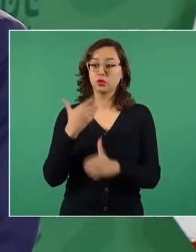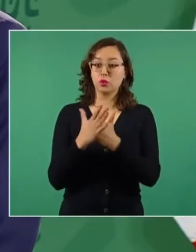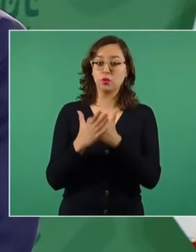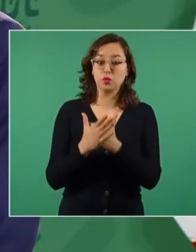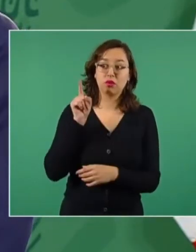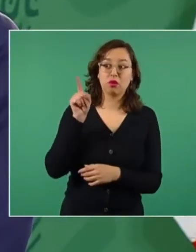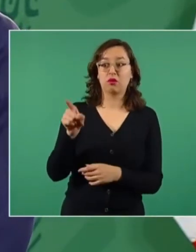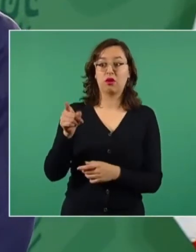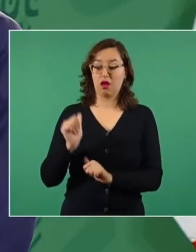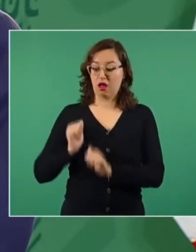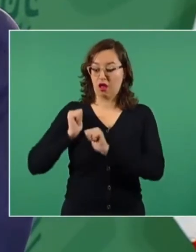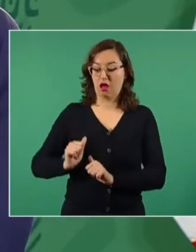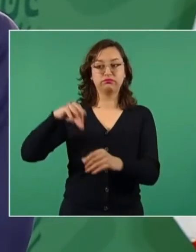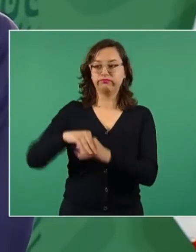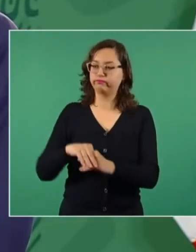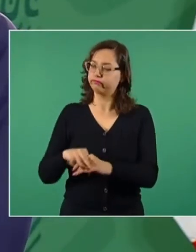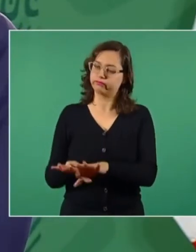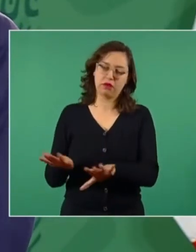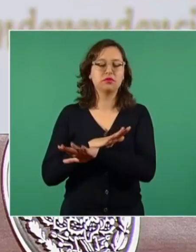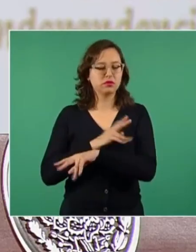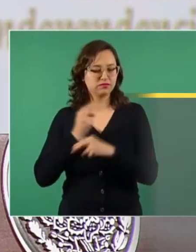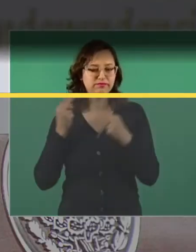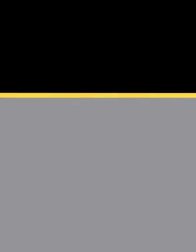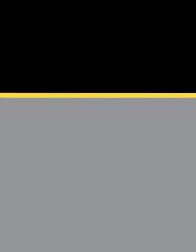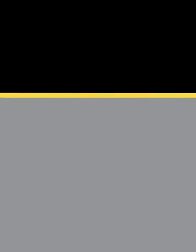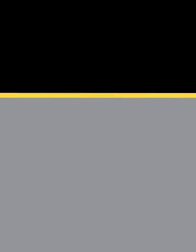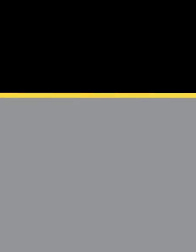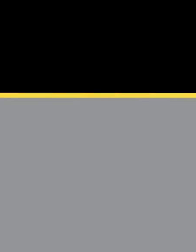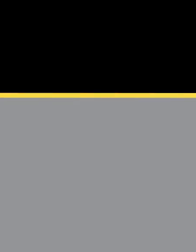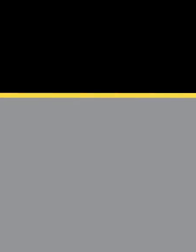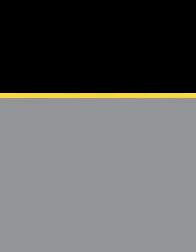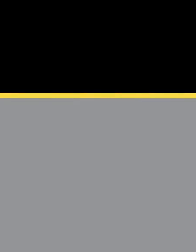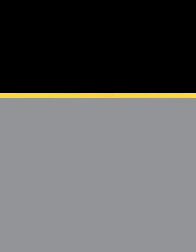renovación tajante en todo lo vinculado con las elecciones.